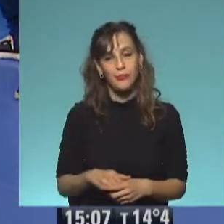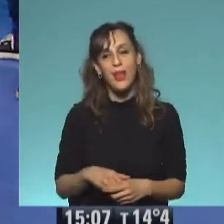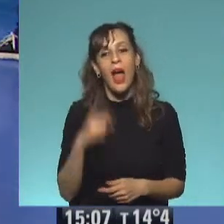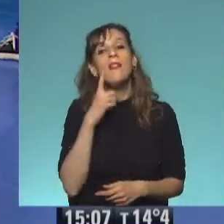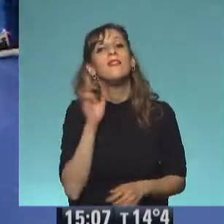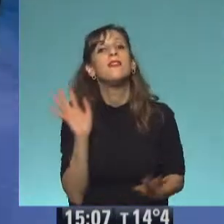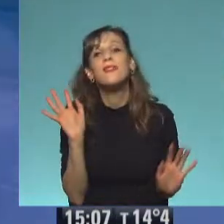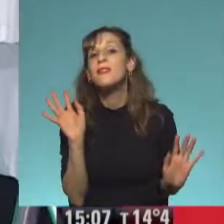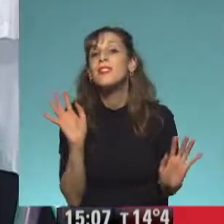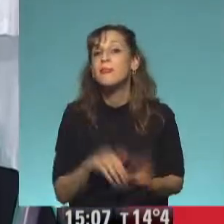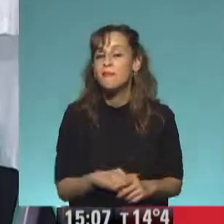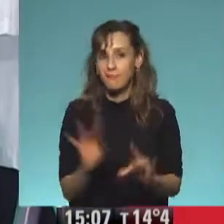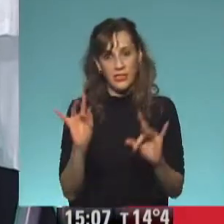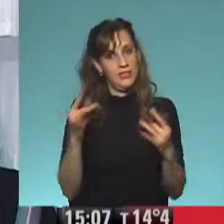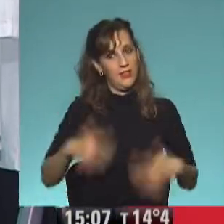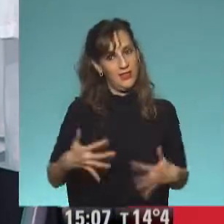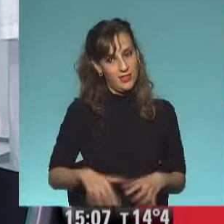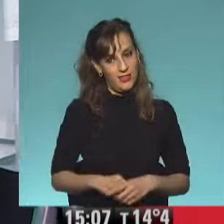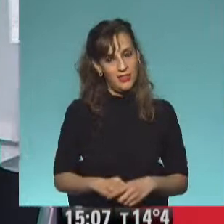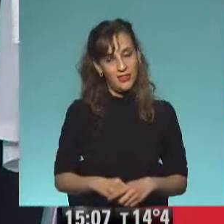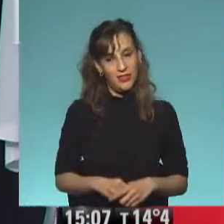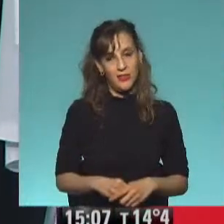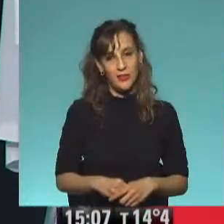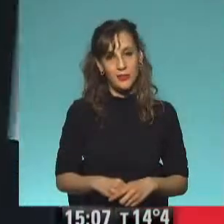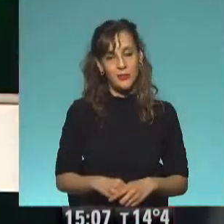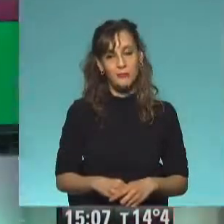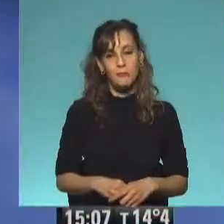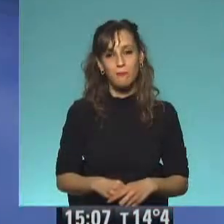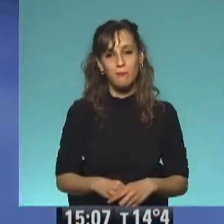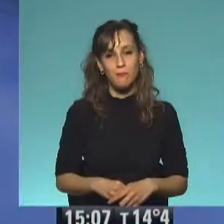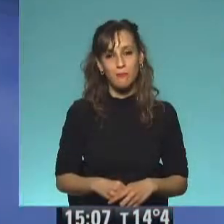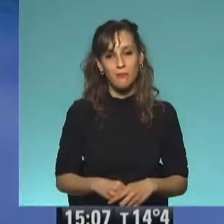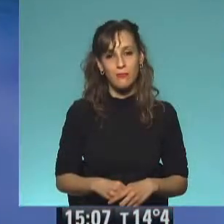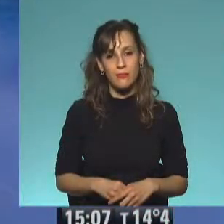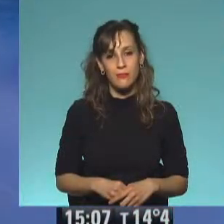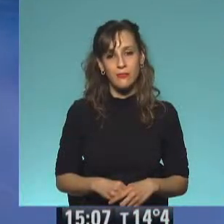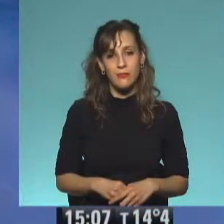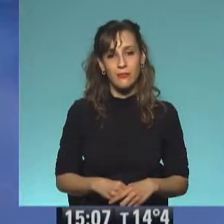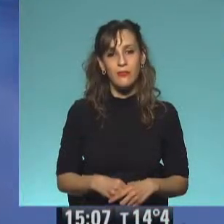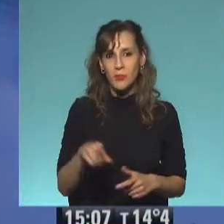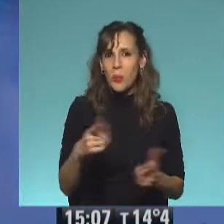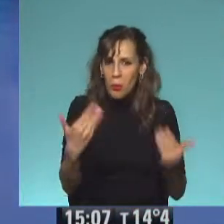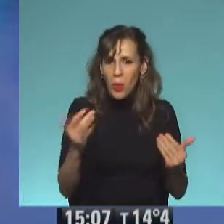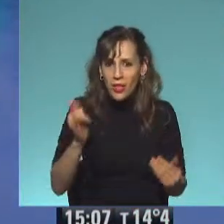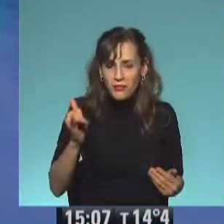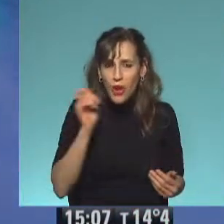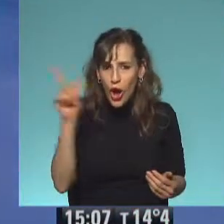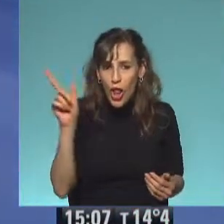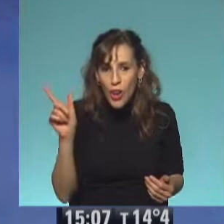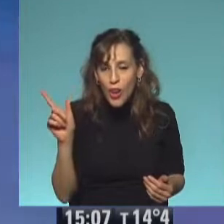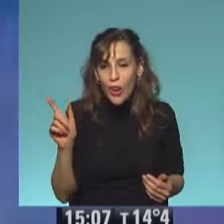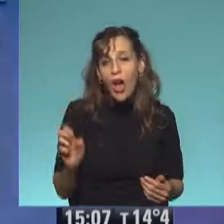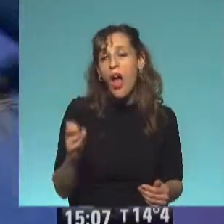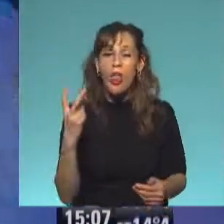se complicó se complicó este muy lejos hoy puede puede puede hoy dio dos